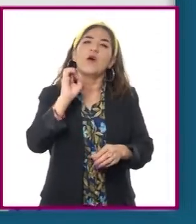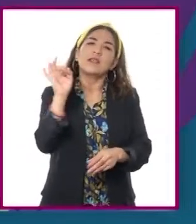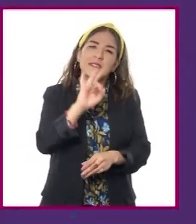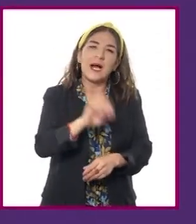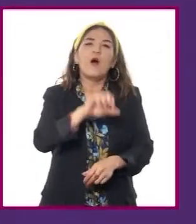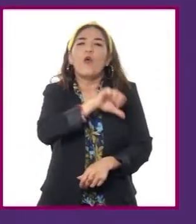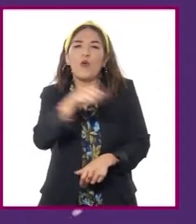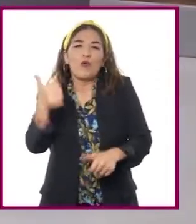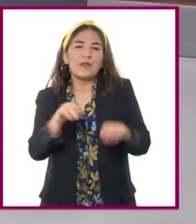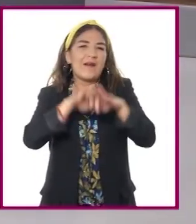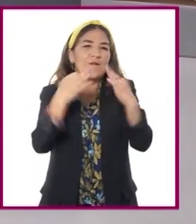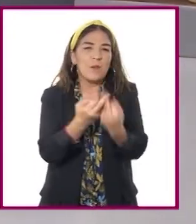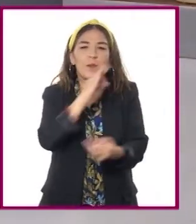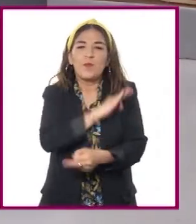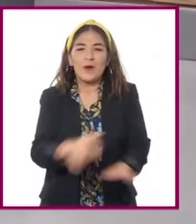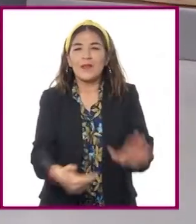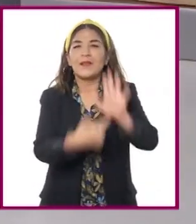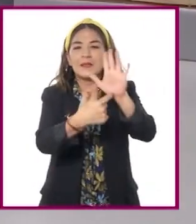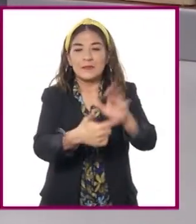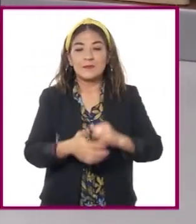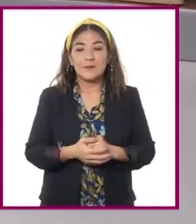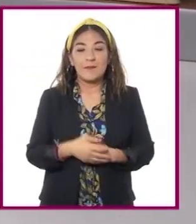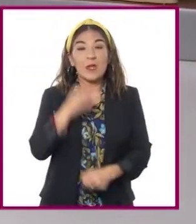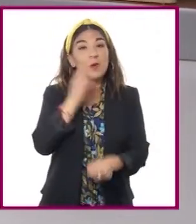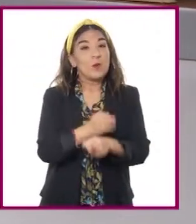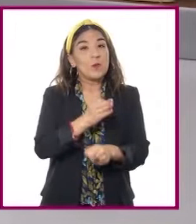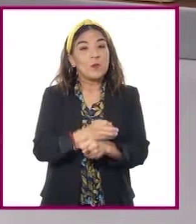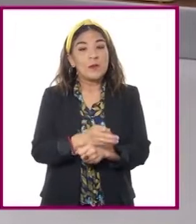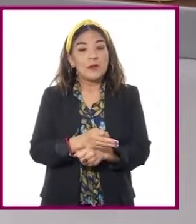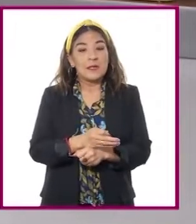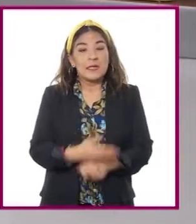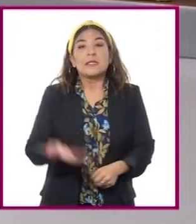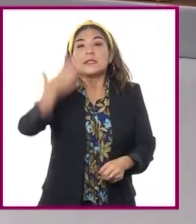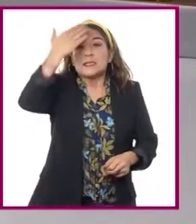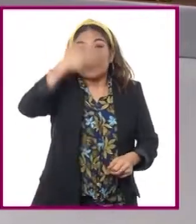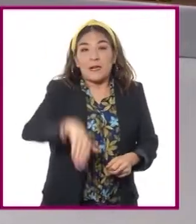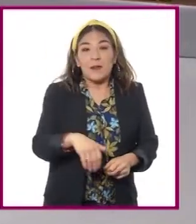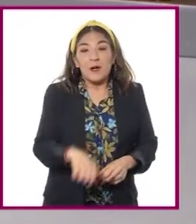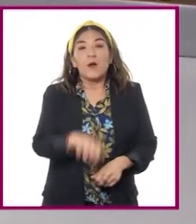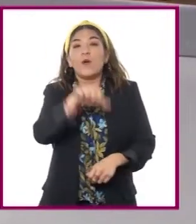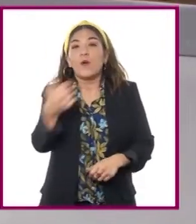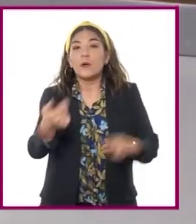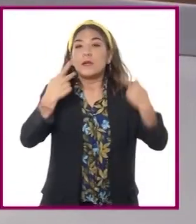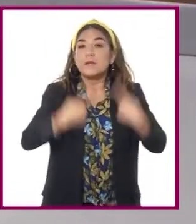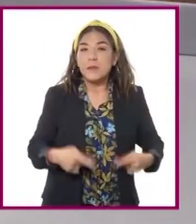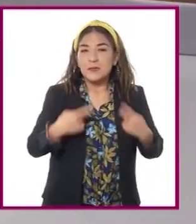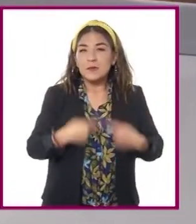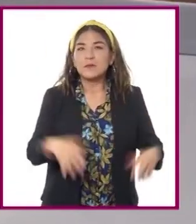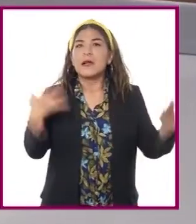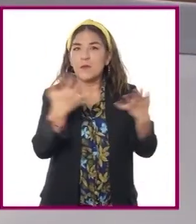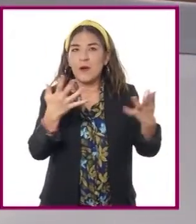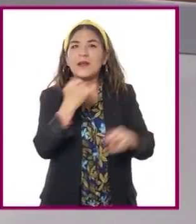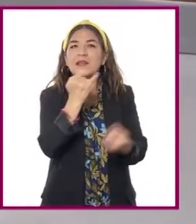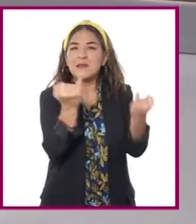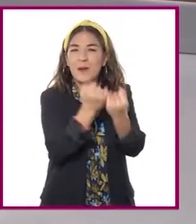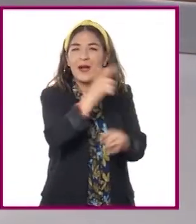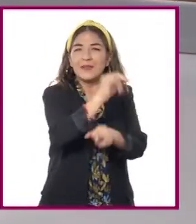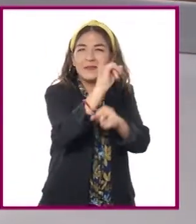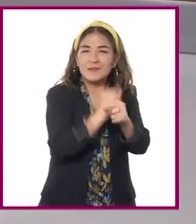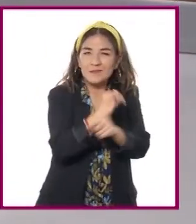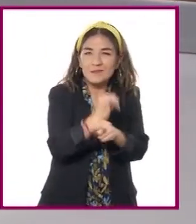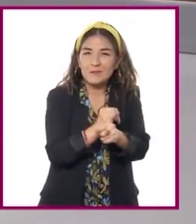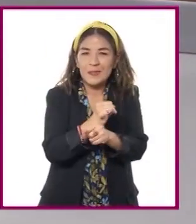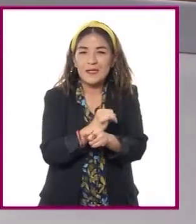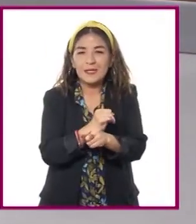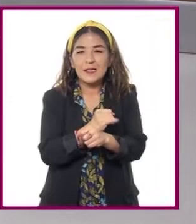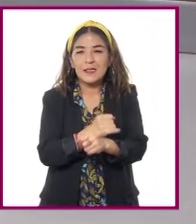de otra manera. Es momento de saber si otras personas han realizado antes alguna